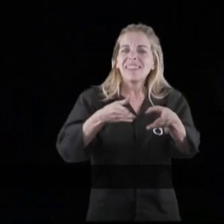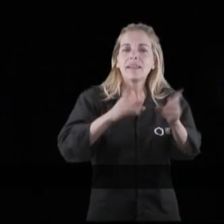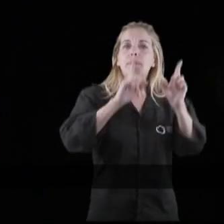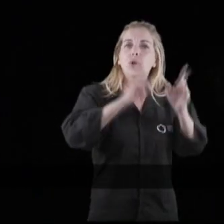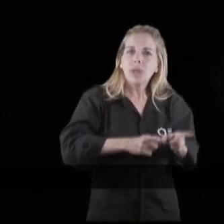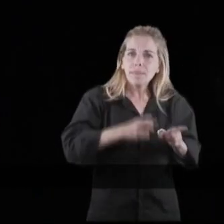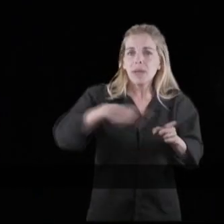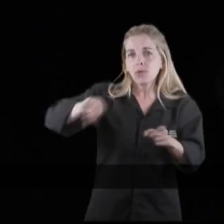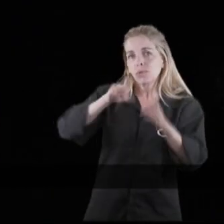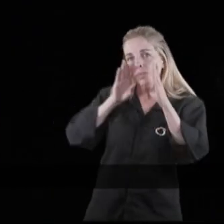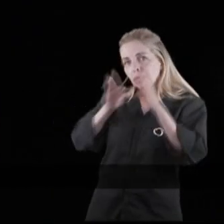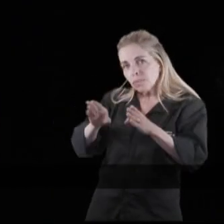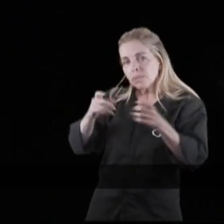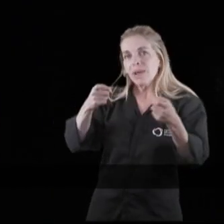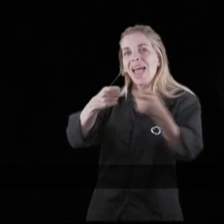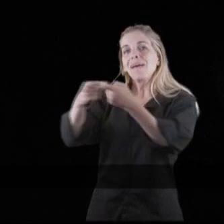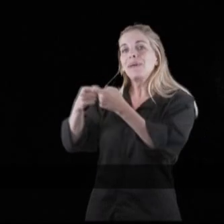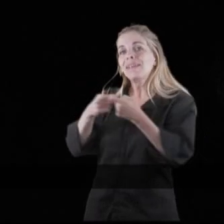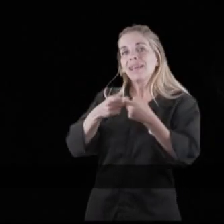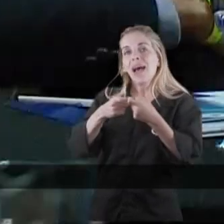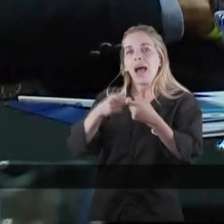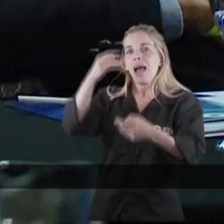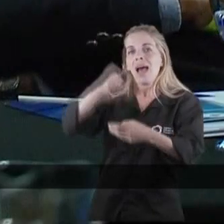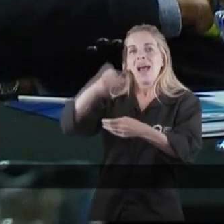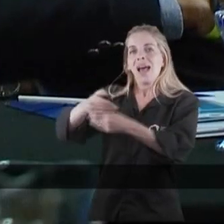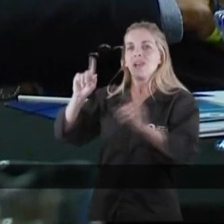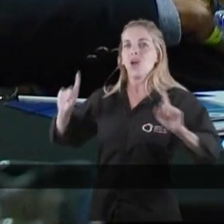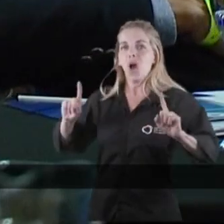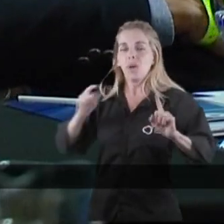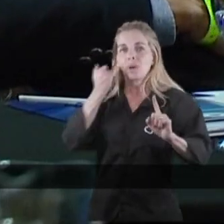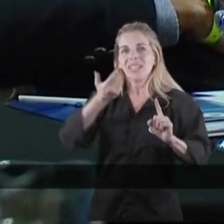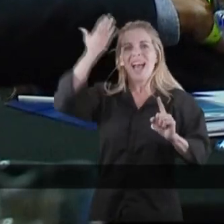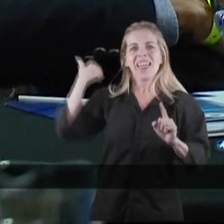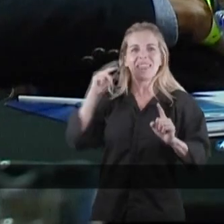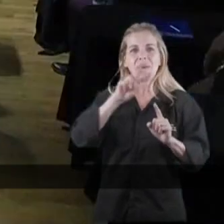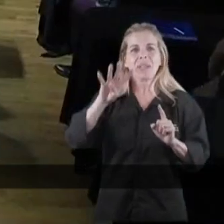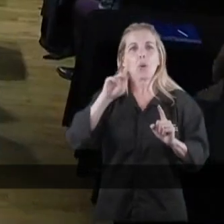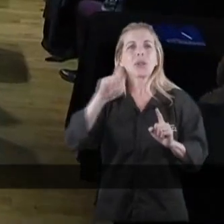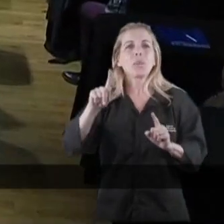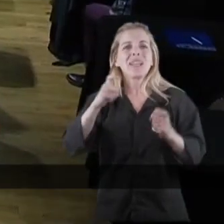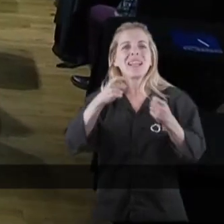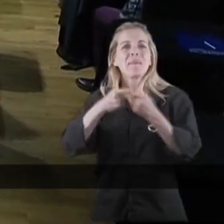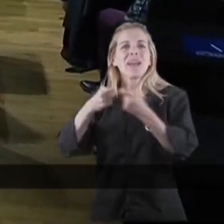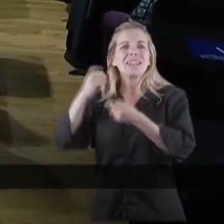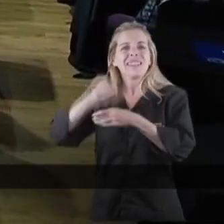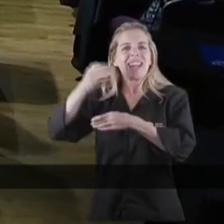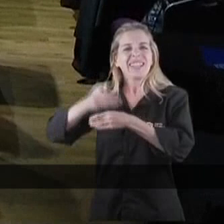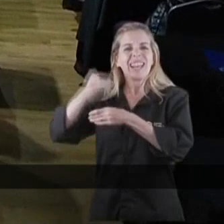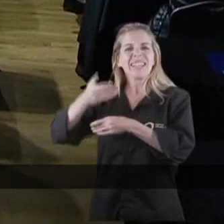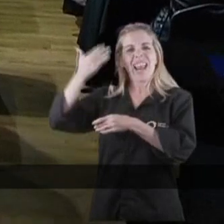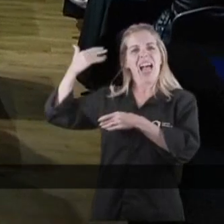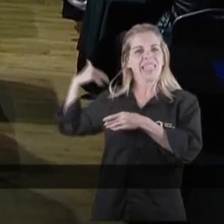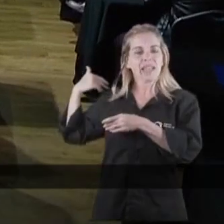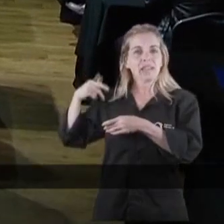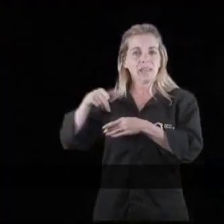cada empresa no se cayera. Ya habíamos perdido 24.000 empresas. ¿Cuántas empresas más queríamos perder? Y